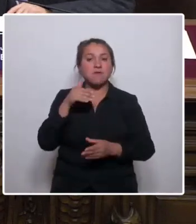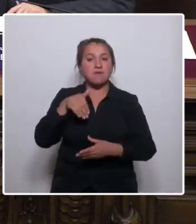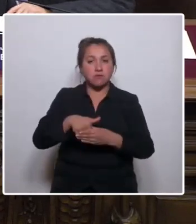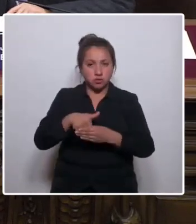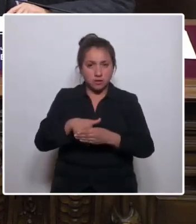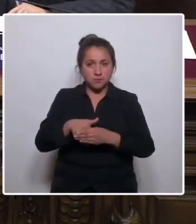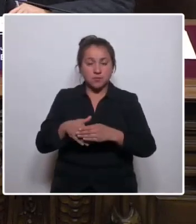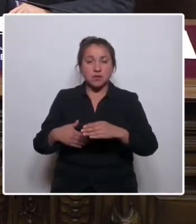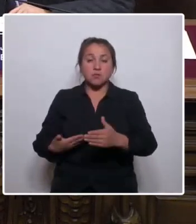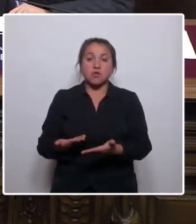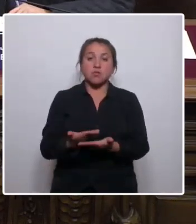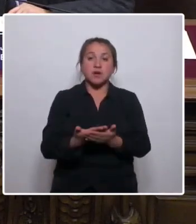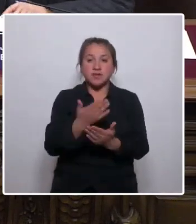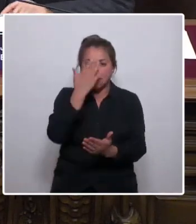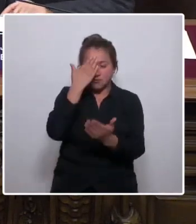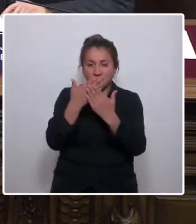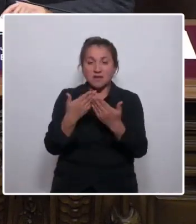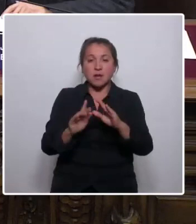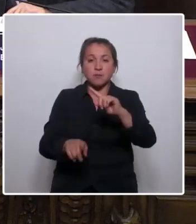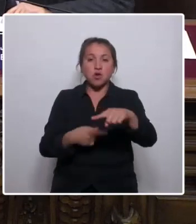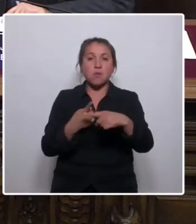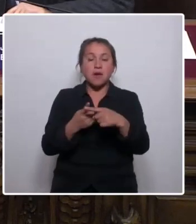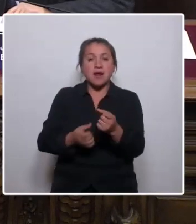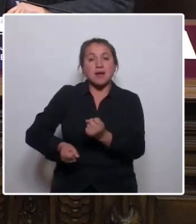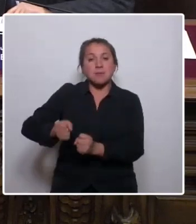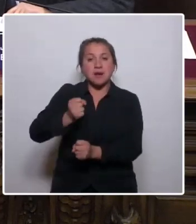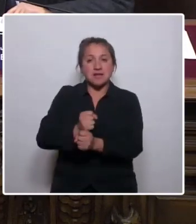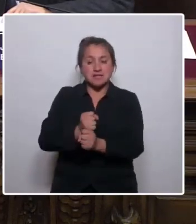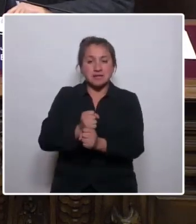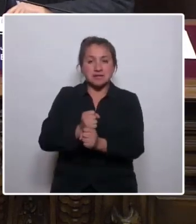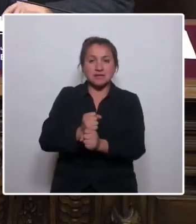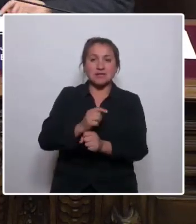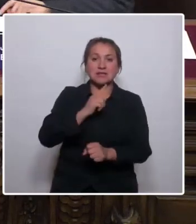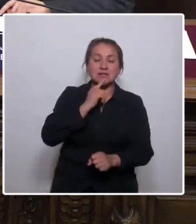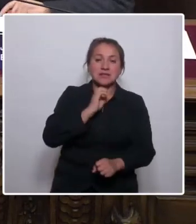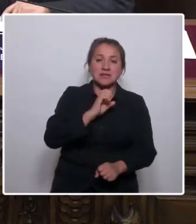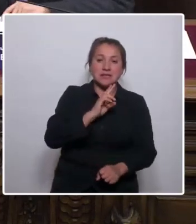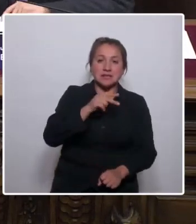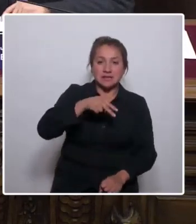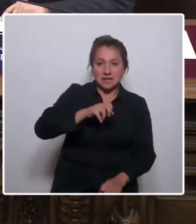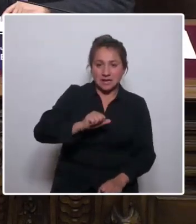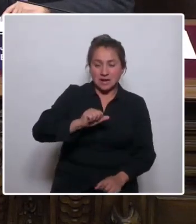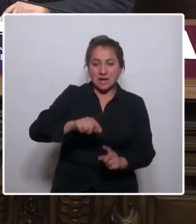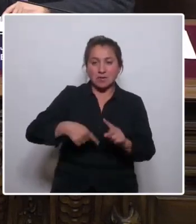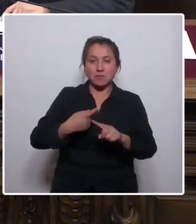La propuesta del Frente Amplio Más de reemplazar terna por quina también se va a someter a decisión.